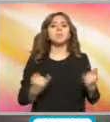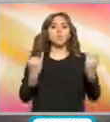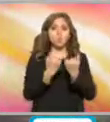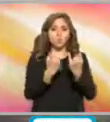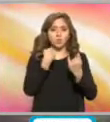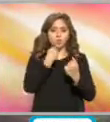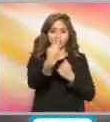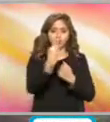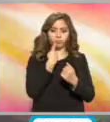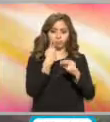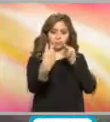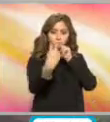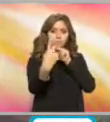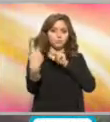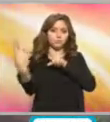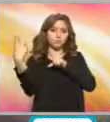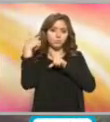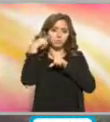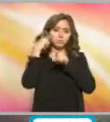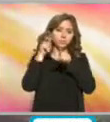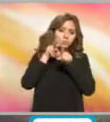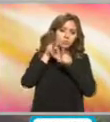reforzamiento de lo que yo estoy escuchando.